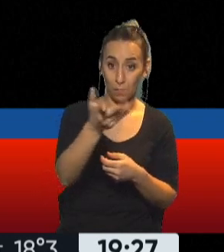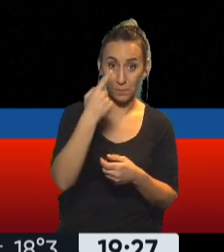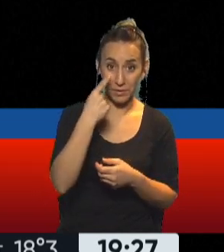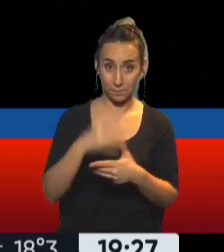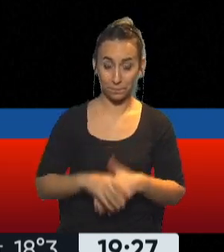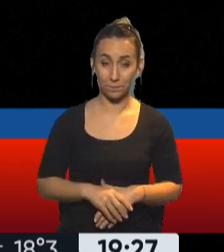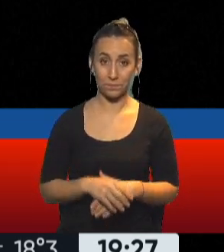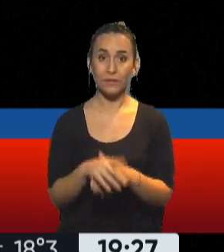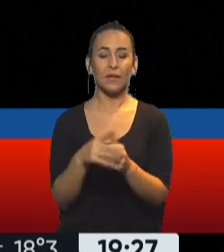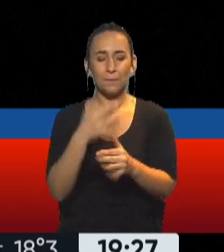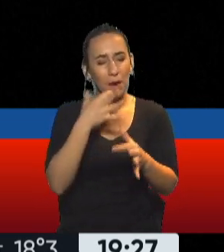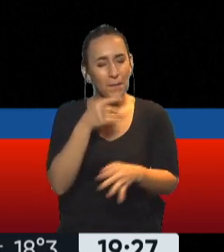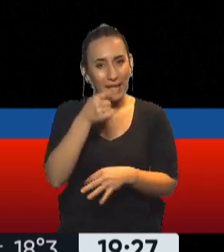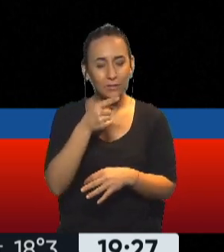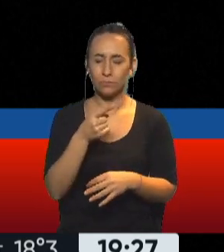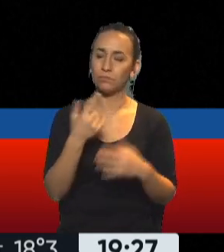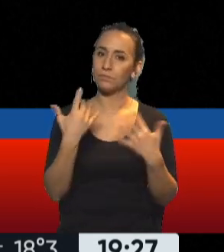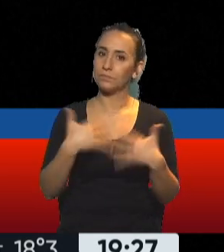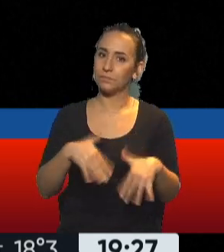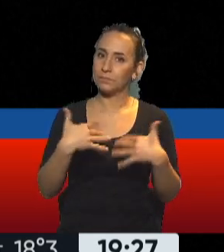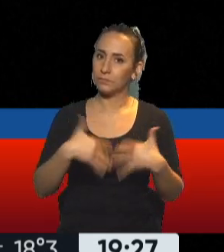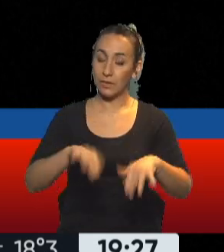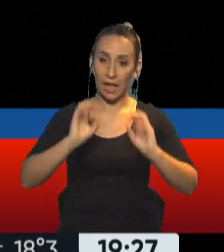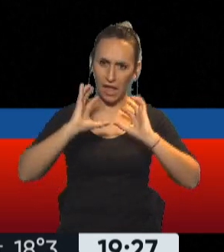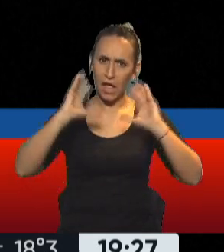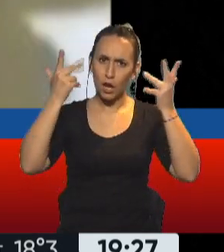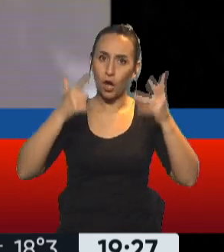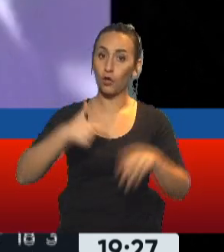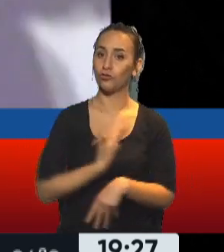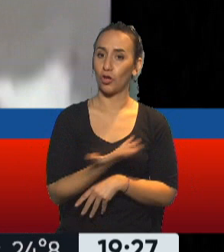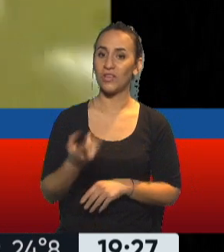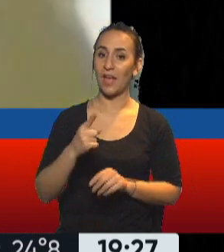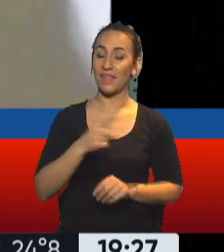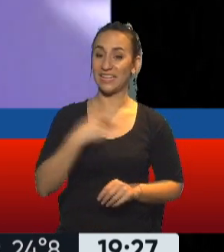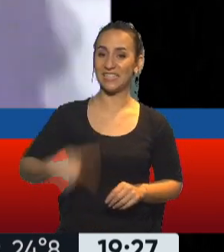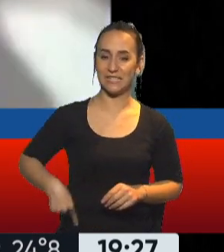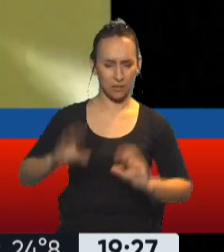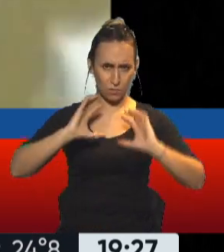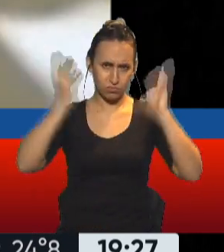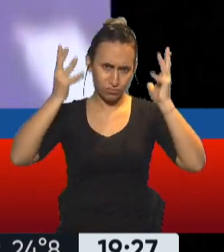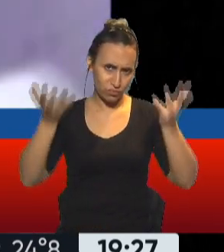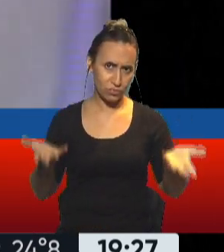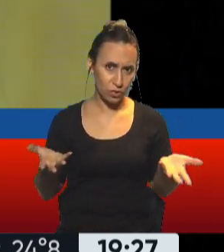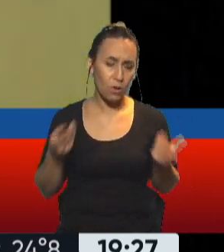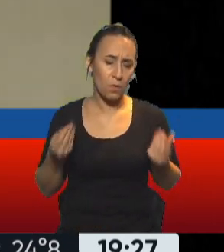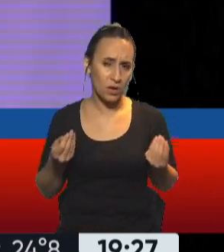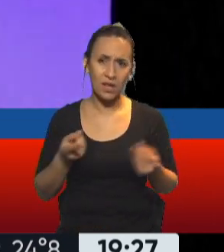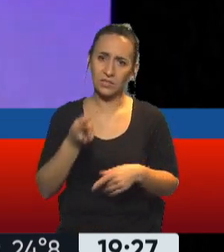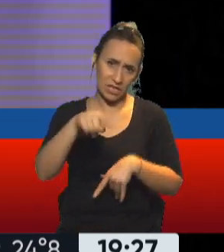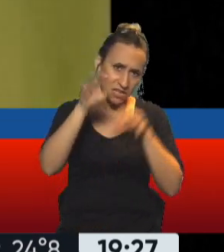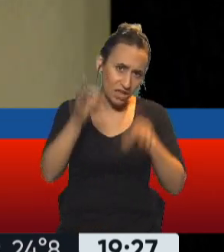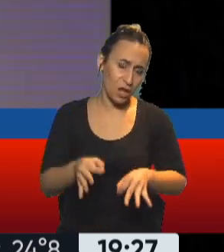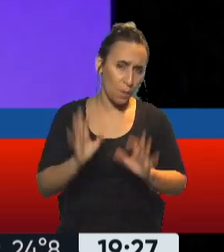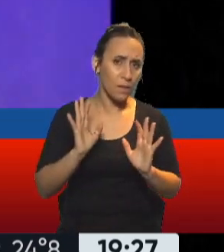Felicitadas. Esas imágenes causaron muchísimo enojo en la sociedad china. ¿Por qué? Porque decían que, bueno, ya sabían que